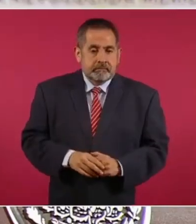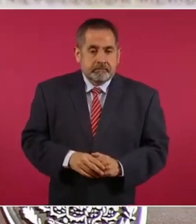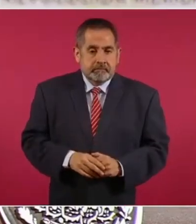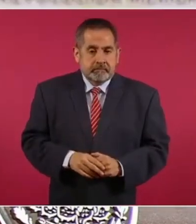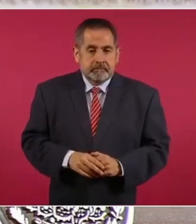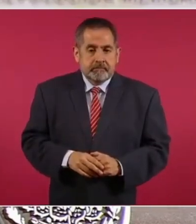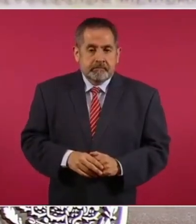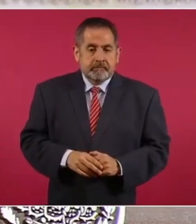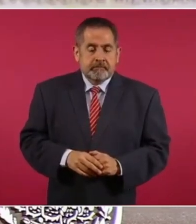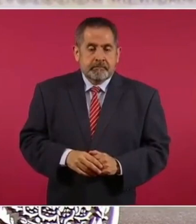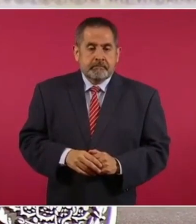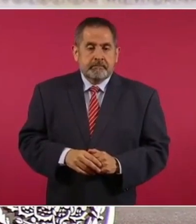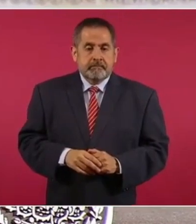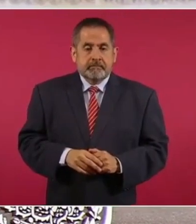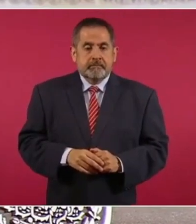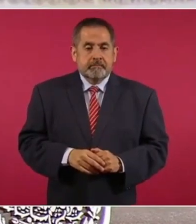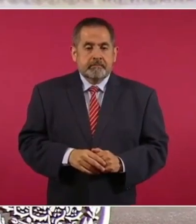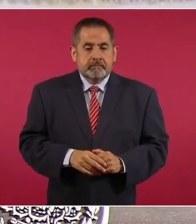de